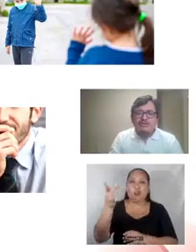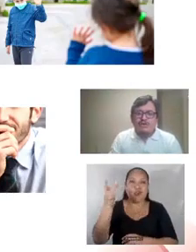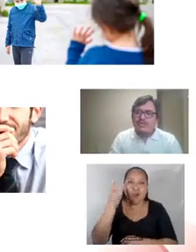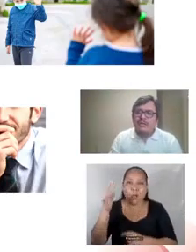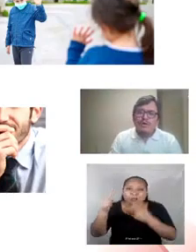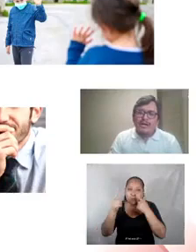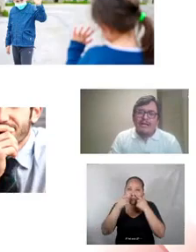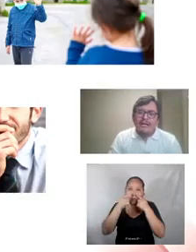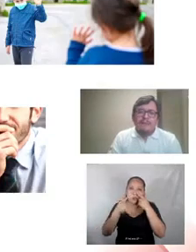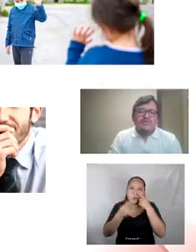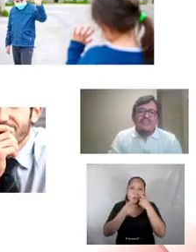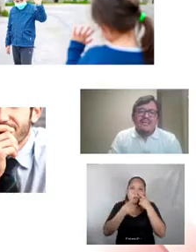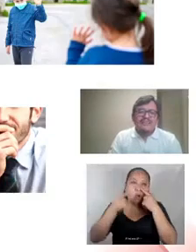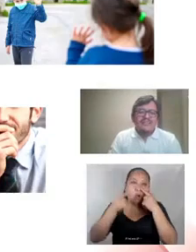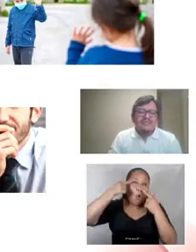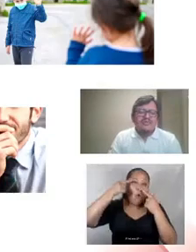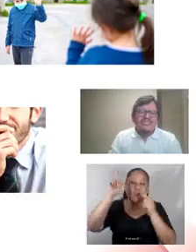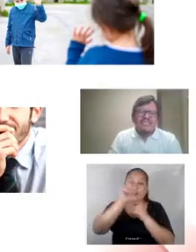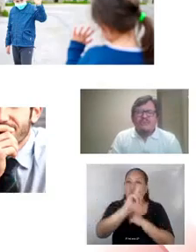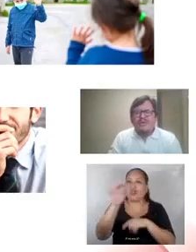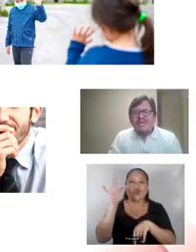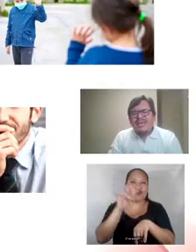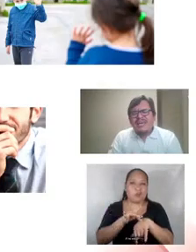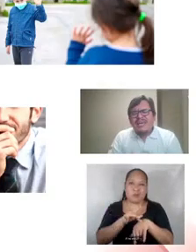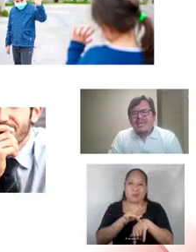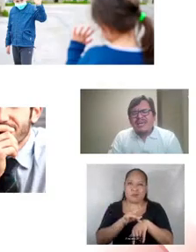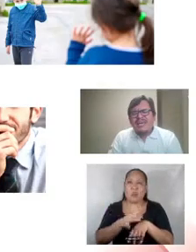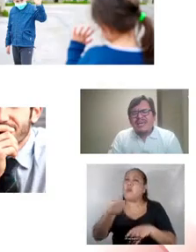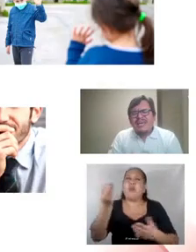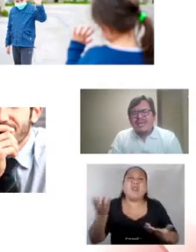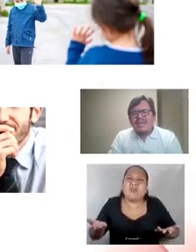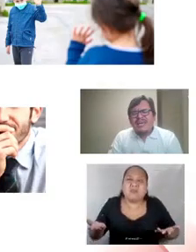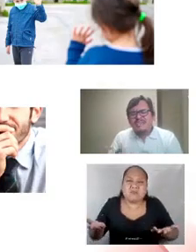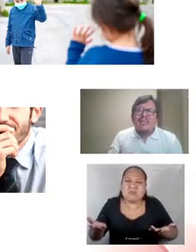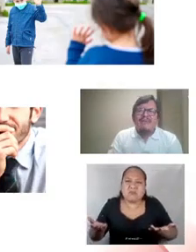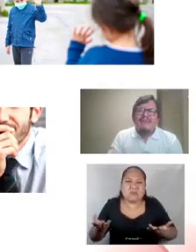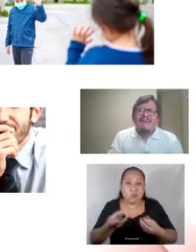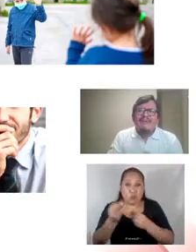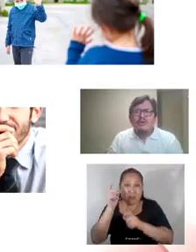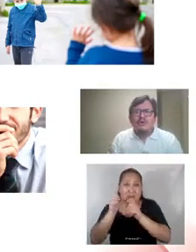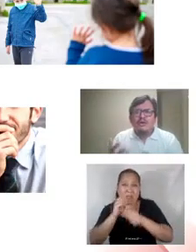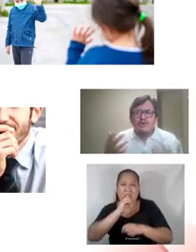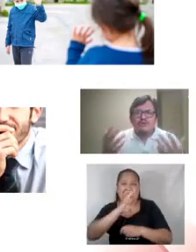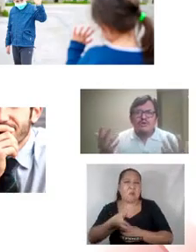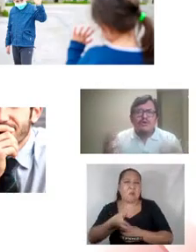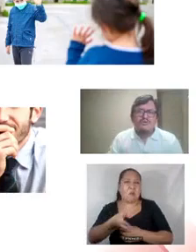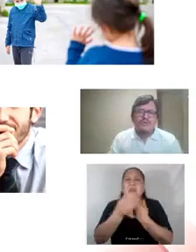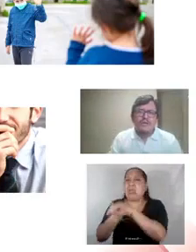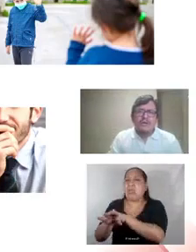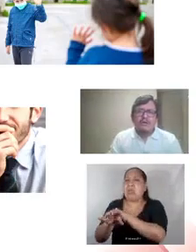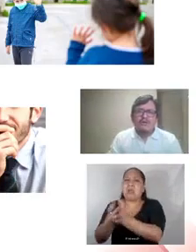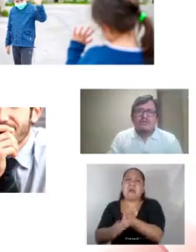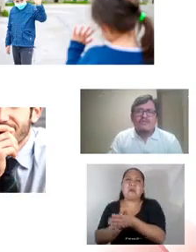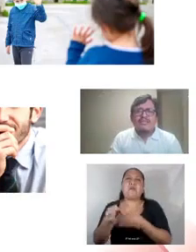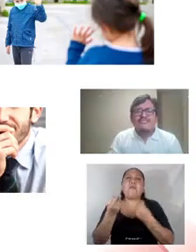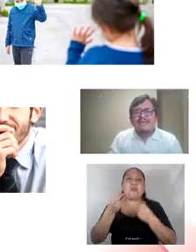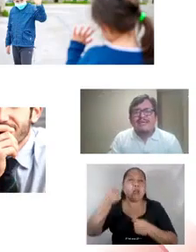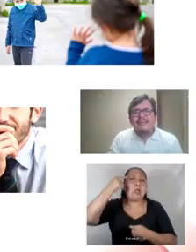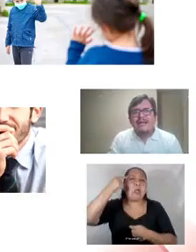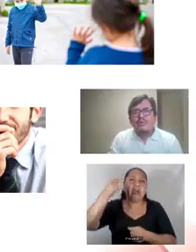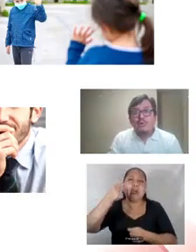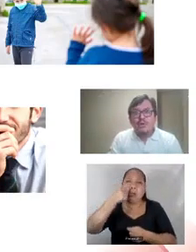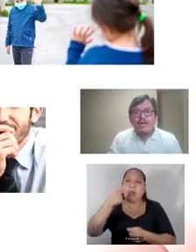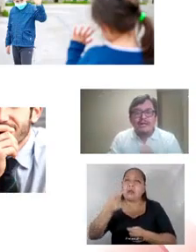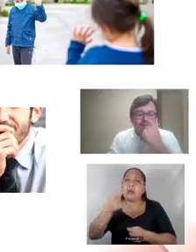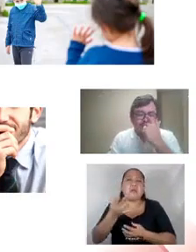nariz, los ojos y la boca. Mucha gente dice, ¿y por qué eso? ¿Por qué me tengo que lavar las manos? ¿Por qué no me puedo tocar los ojos? Lo